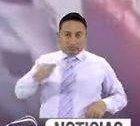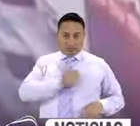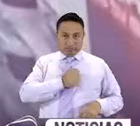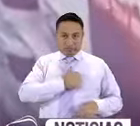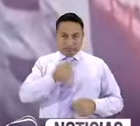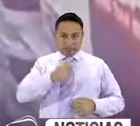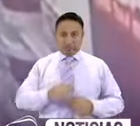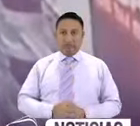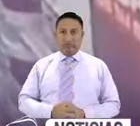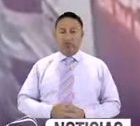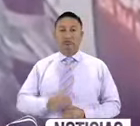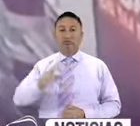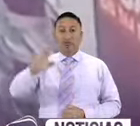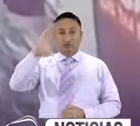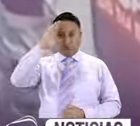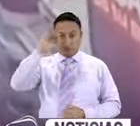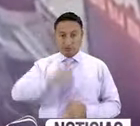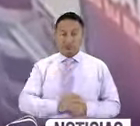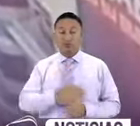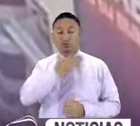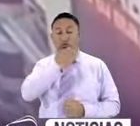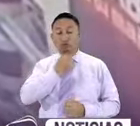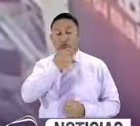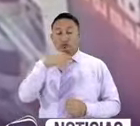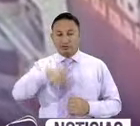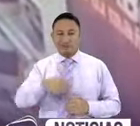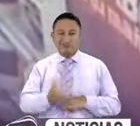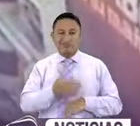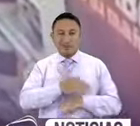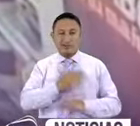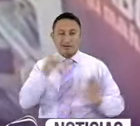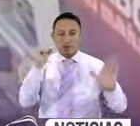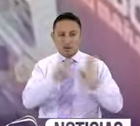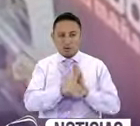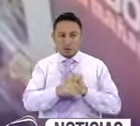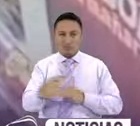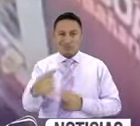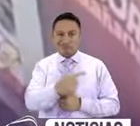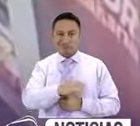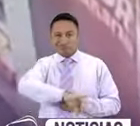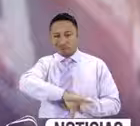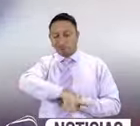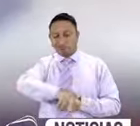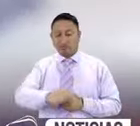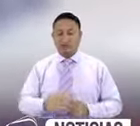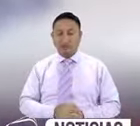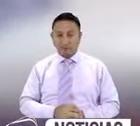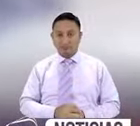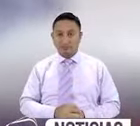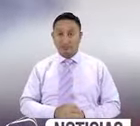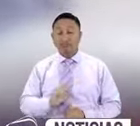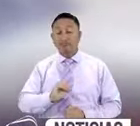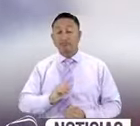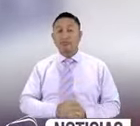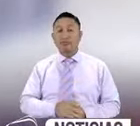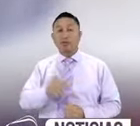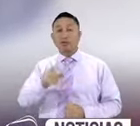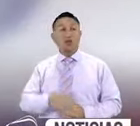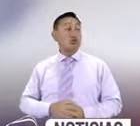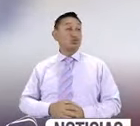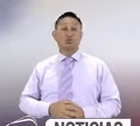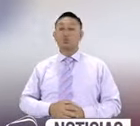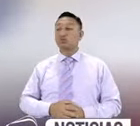Uniformados del distrito Eloy Alfaro, tenían varias denuncias de robos bajo la modalidad de hurto, o también conocido como descuideros. Agentes